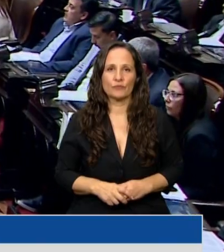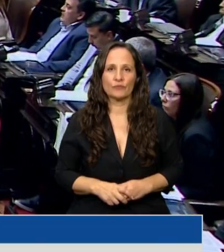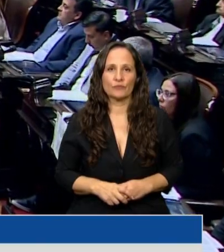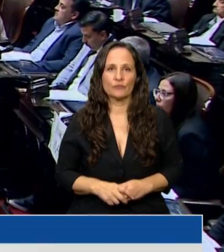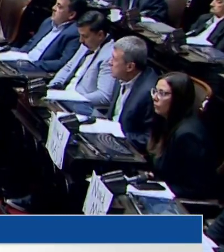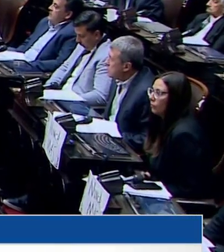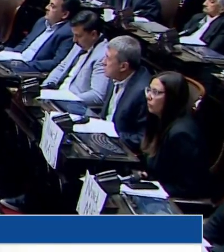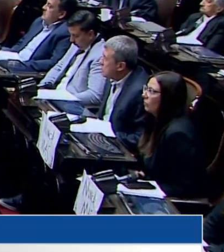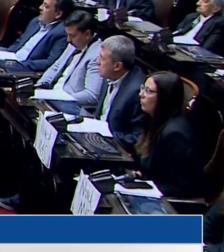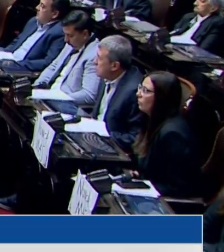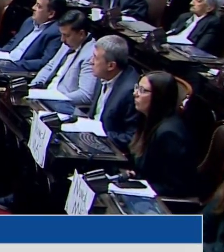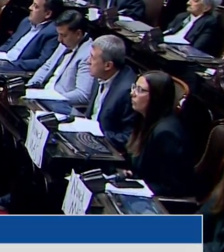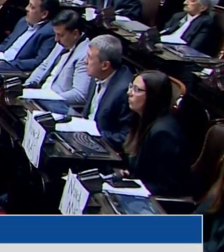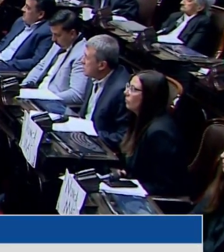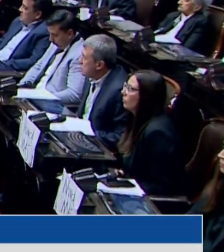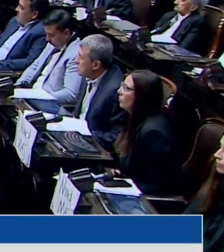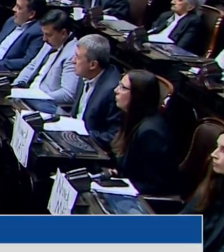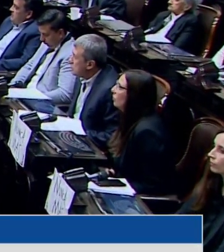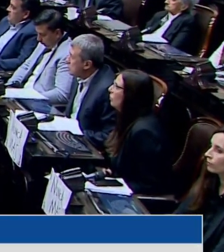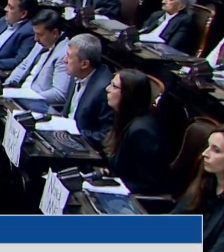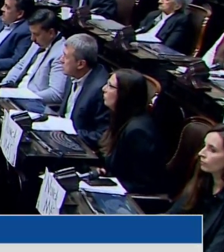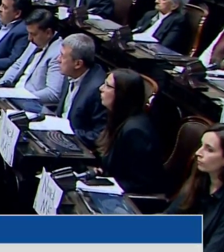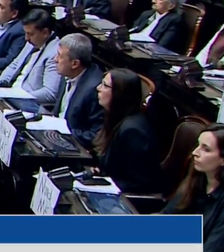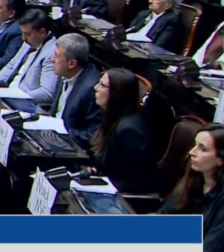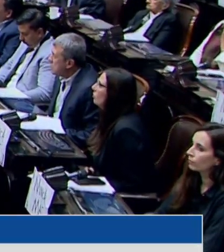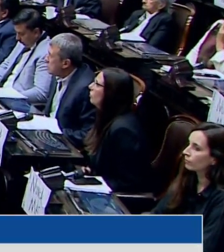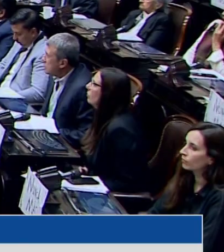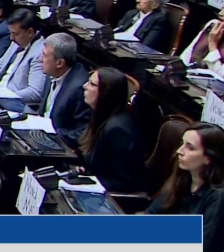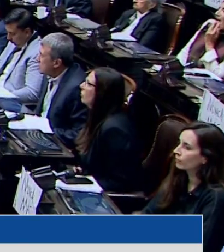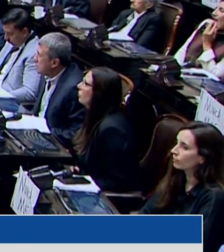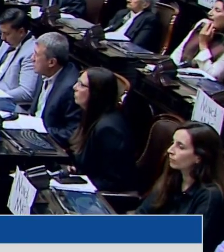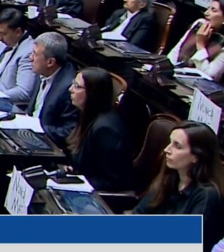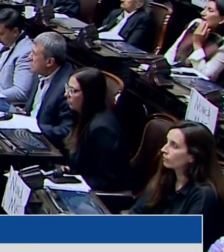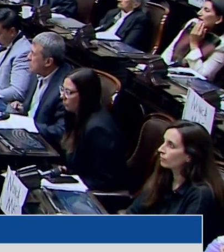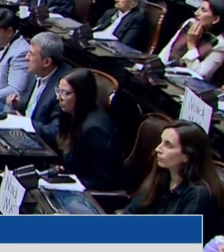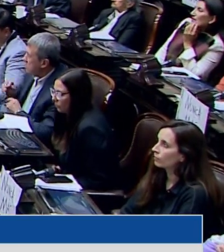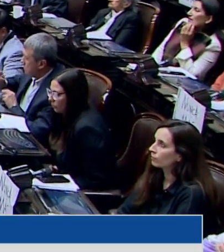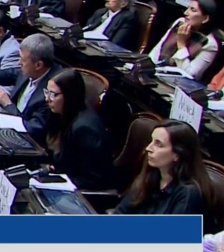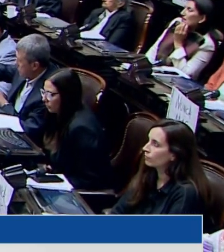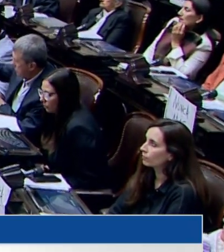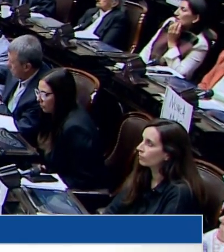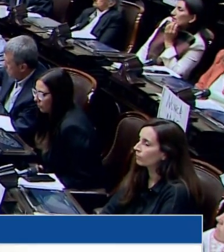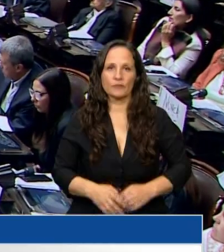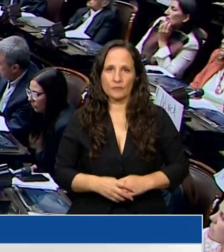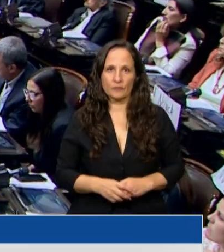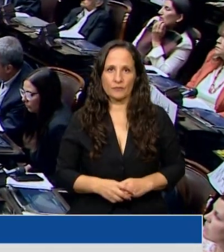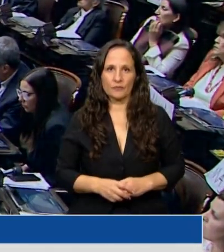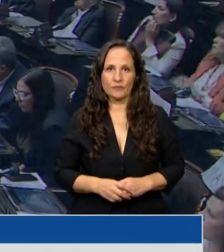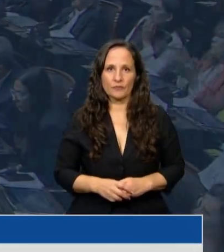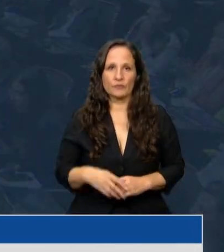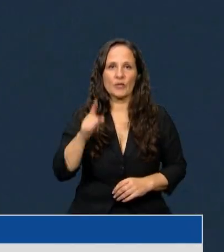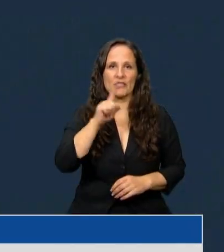Se cierra la votación. Por secretaría se dará lectura del resultado.